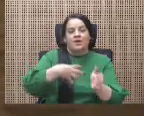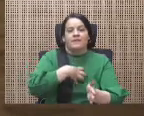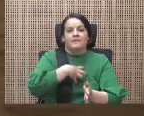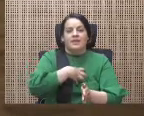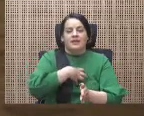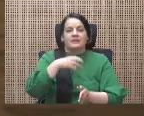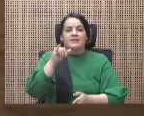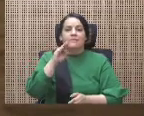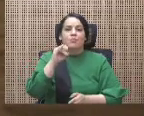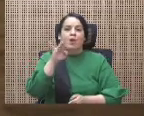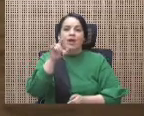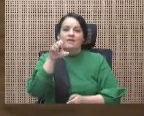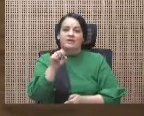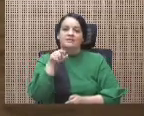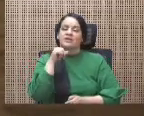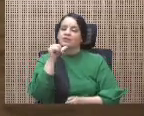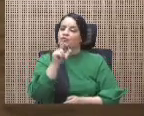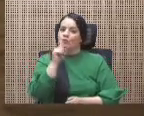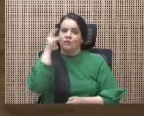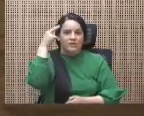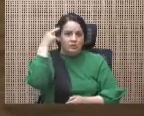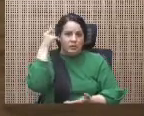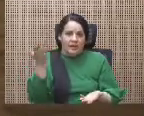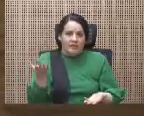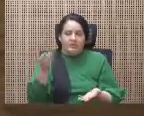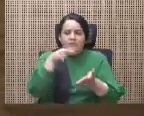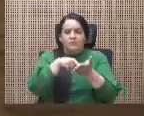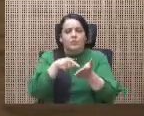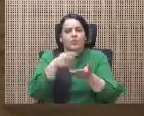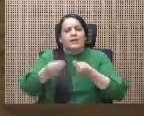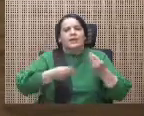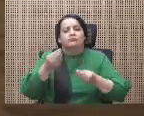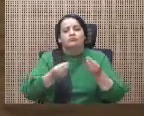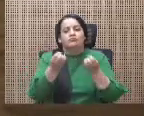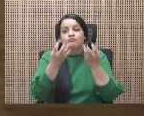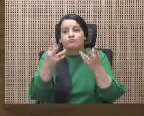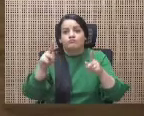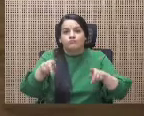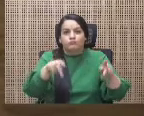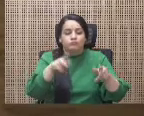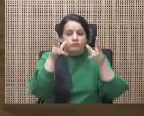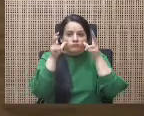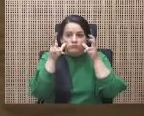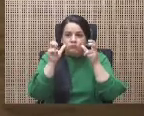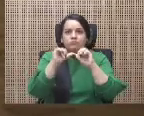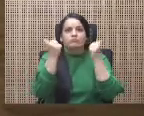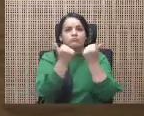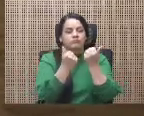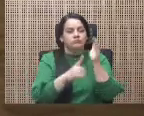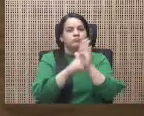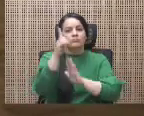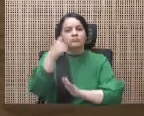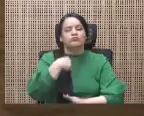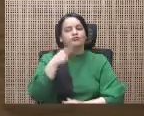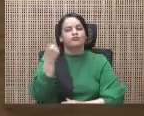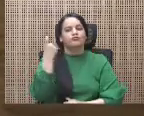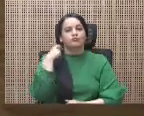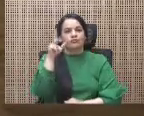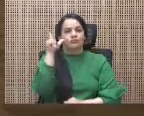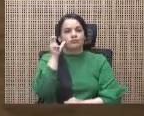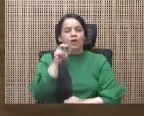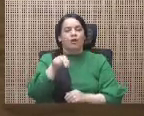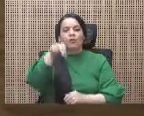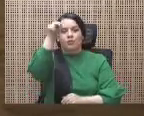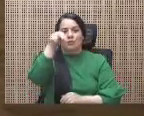irracionalidad. Esto incluso provoca cosas que he escuchado de gente de asociaciones de desarrollo. Recientemente escuché de una, en el norte de